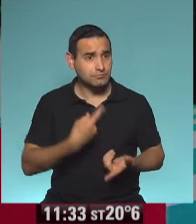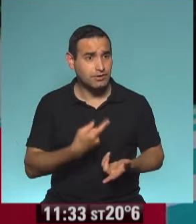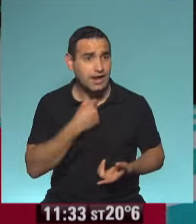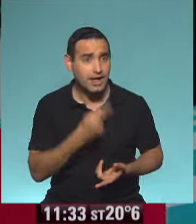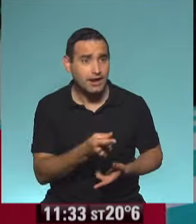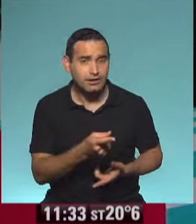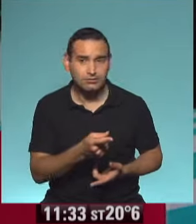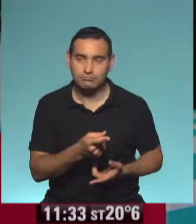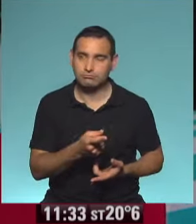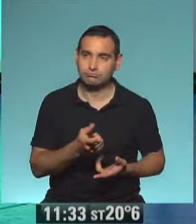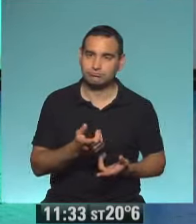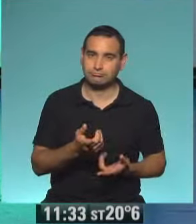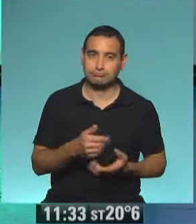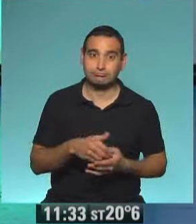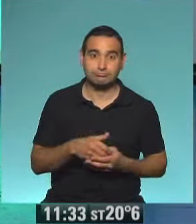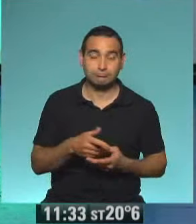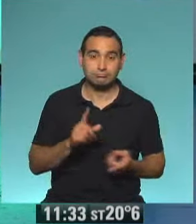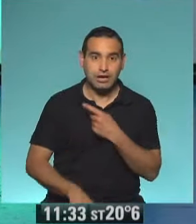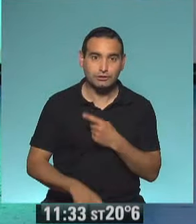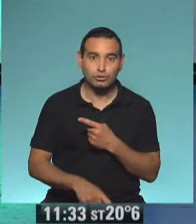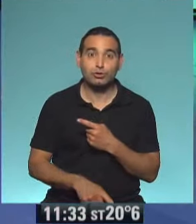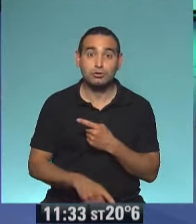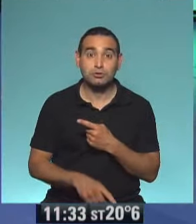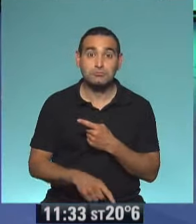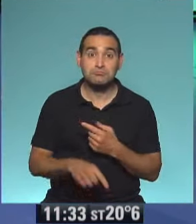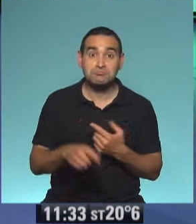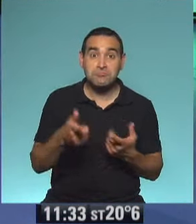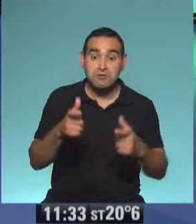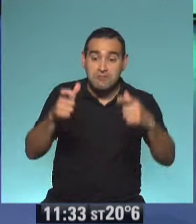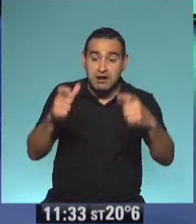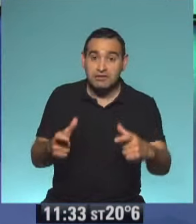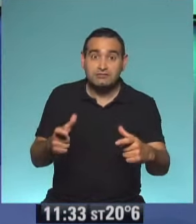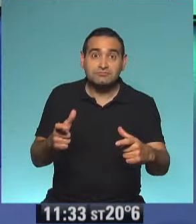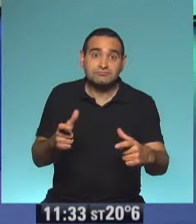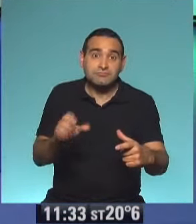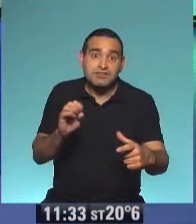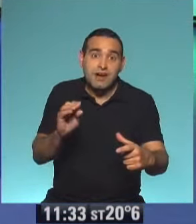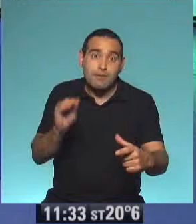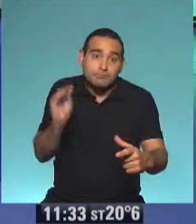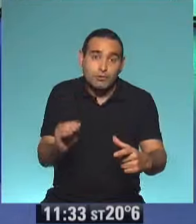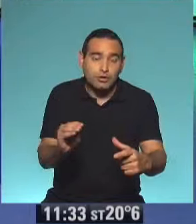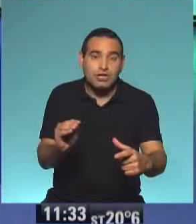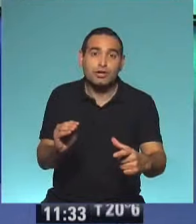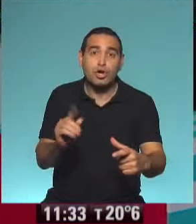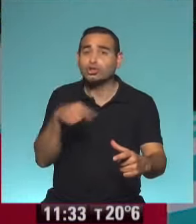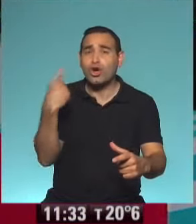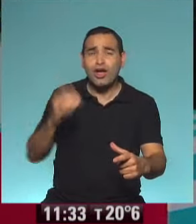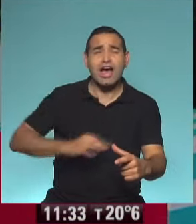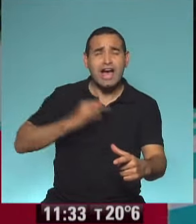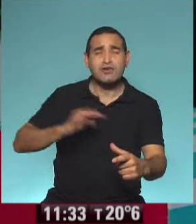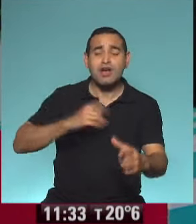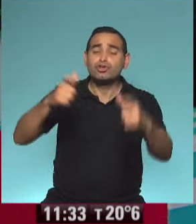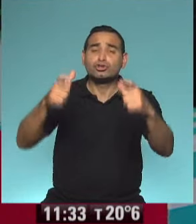¡Ah, pero... ¿Así nomás? Y así fue como el rico pastel quedó bautizado. todo el mundo por años lo continuó llamando Pastel de